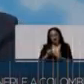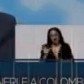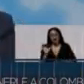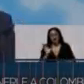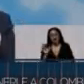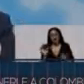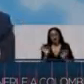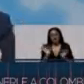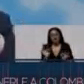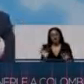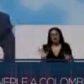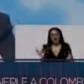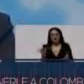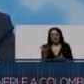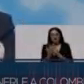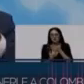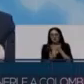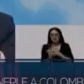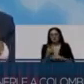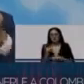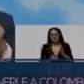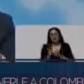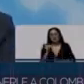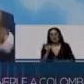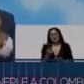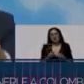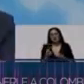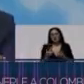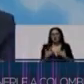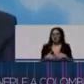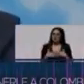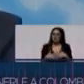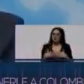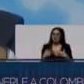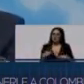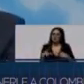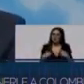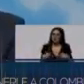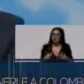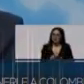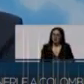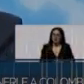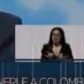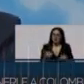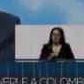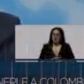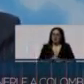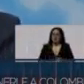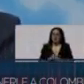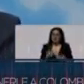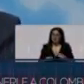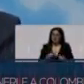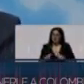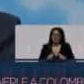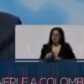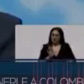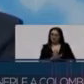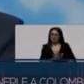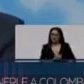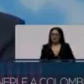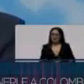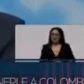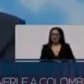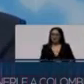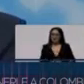dónde ir, porque es incapaz de ganarse la vida en otro lado o porque tiene demasiados vínculos, demasiados arraigos en